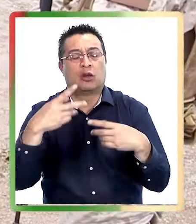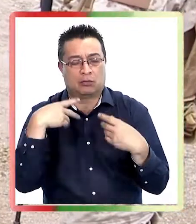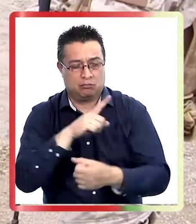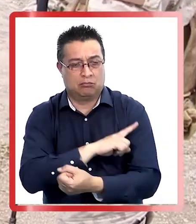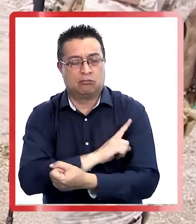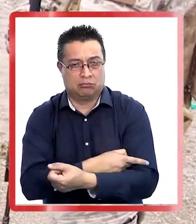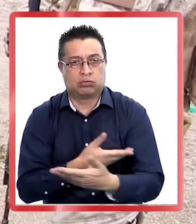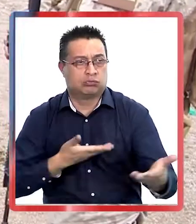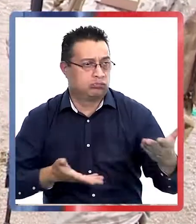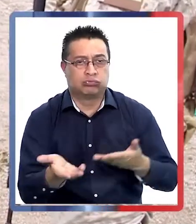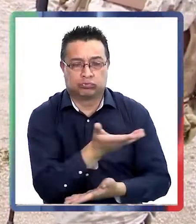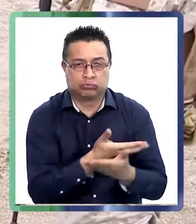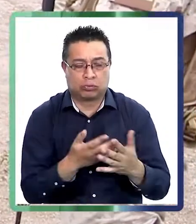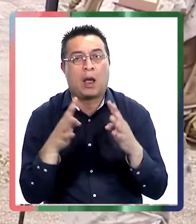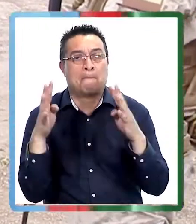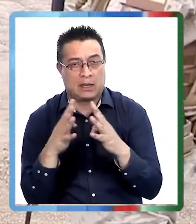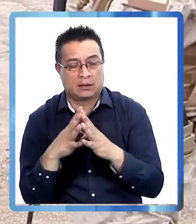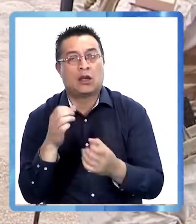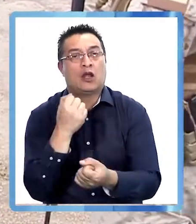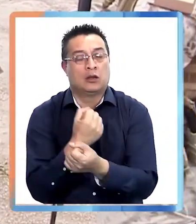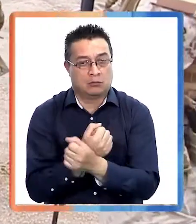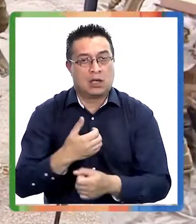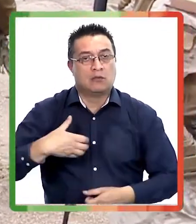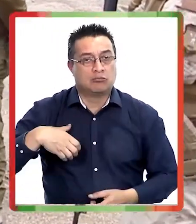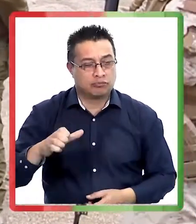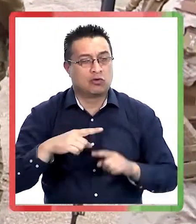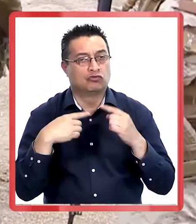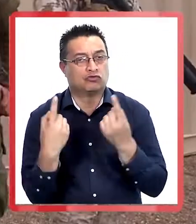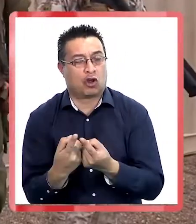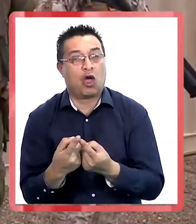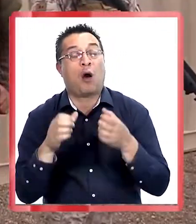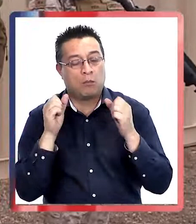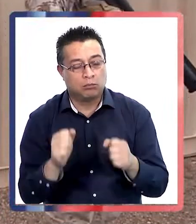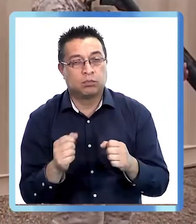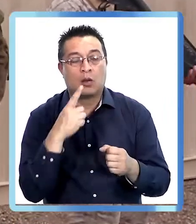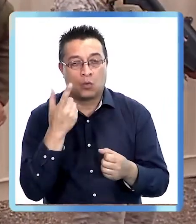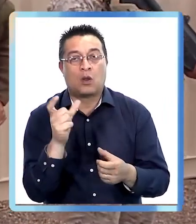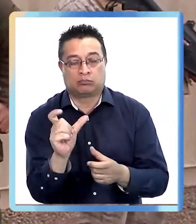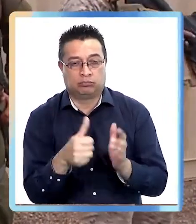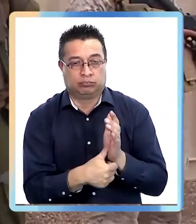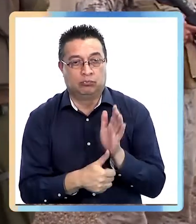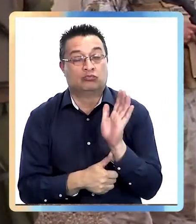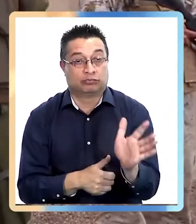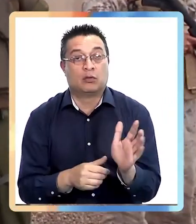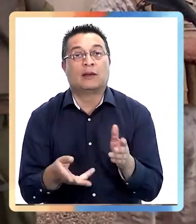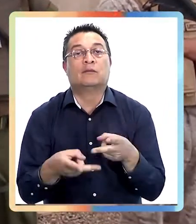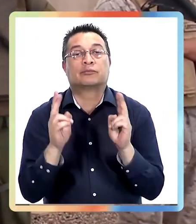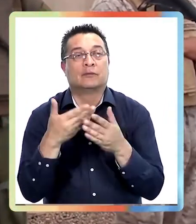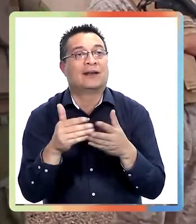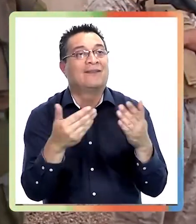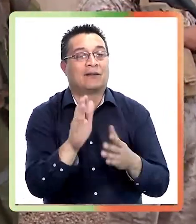la colaboración logística entre militares y policías, así como establecer una credencial que permita el